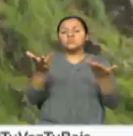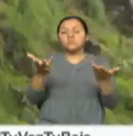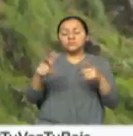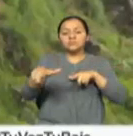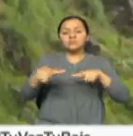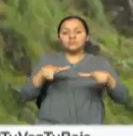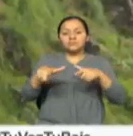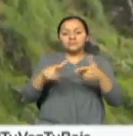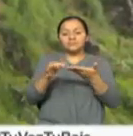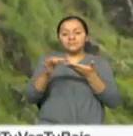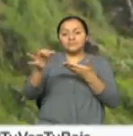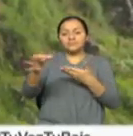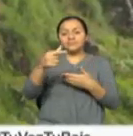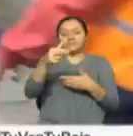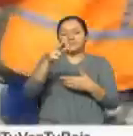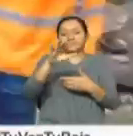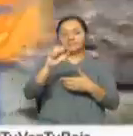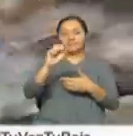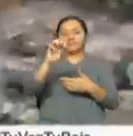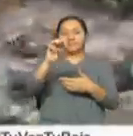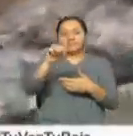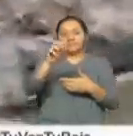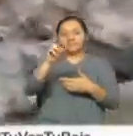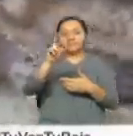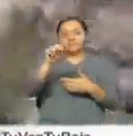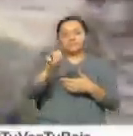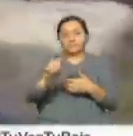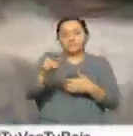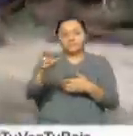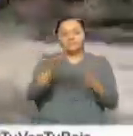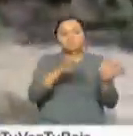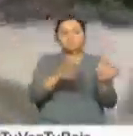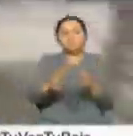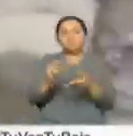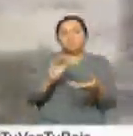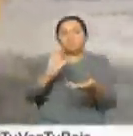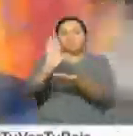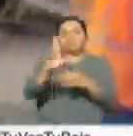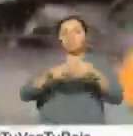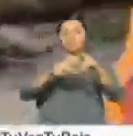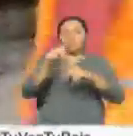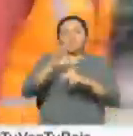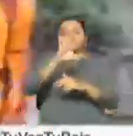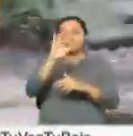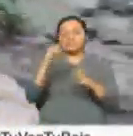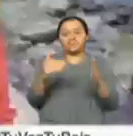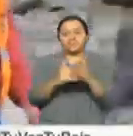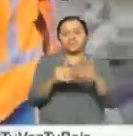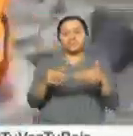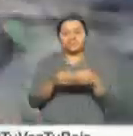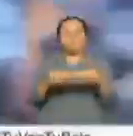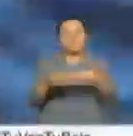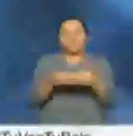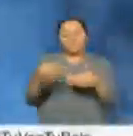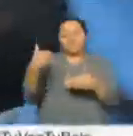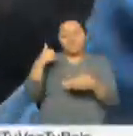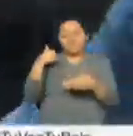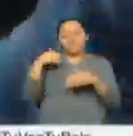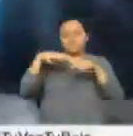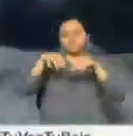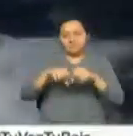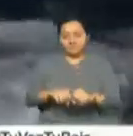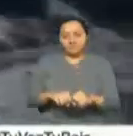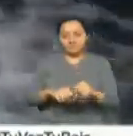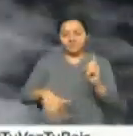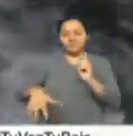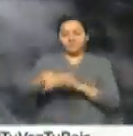en la parroquia García Moreno. Este sistema se construyó con una inversión de más de $500,000, que incluye captación, planta